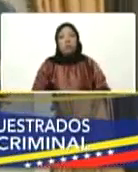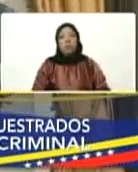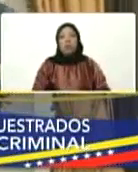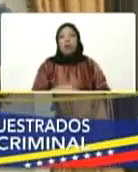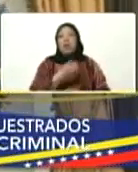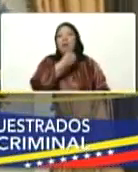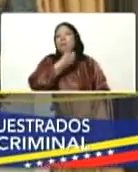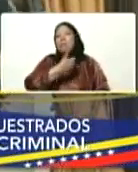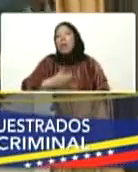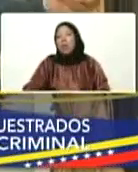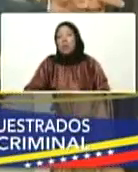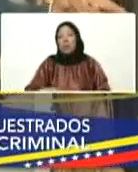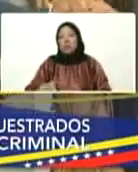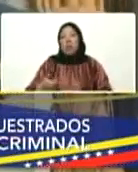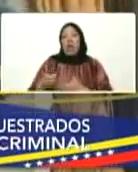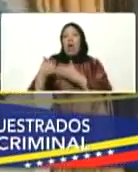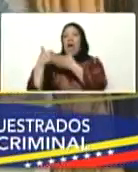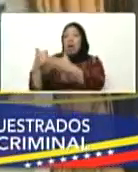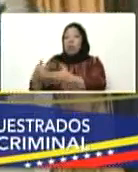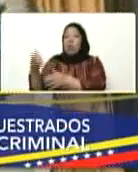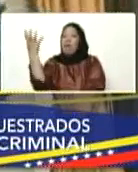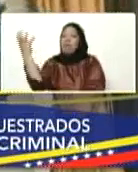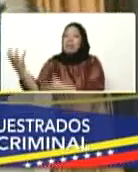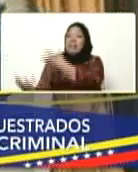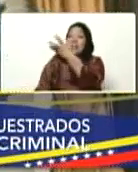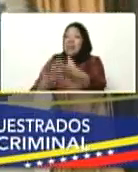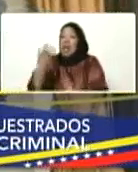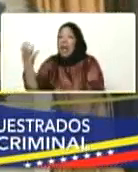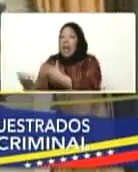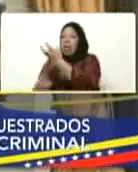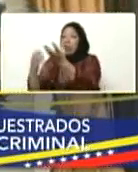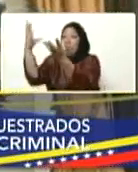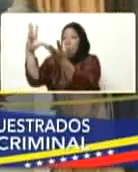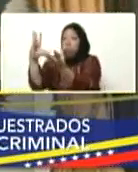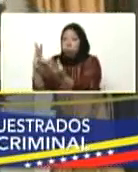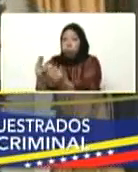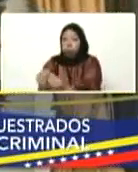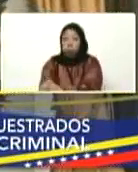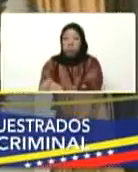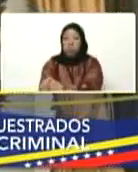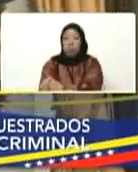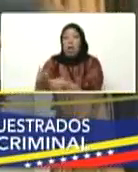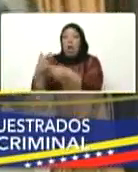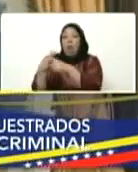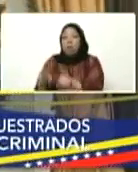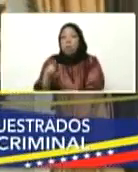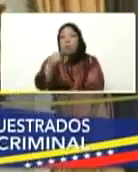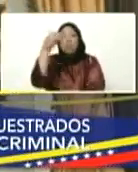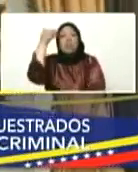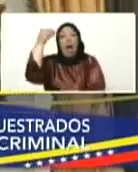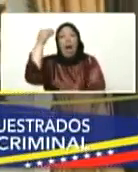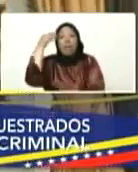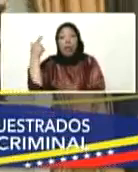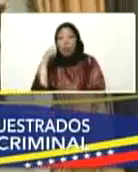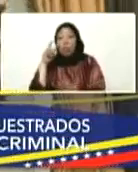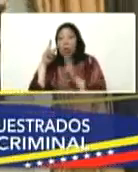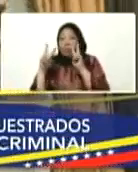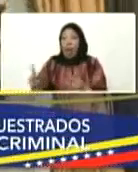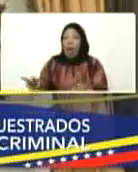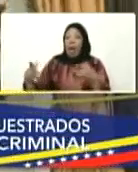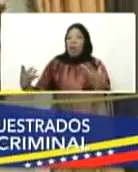perdimos la oportunidad de extinguir antes el incendio. Y ustedes lo saben, porque ustedes estuvieron en la candela.